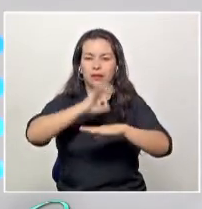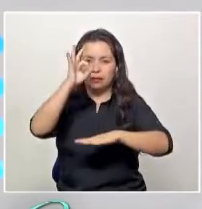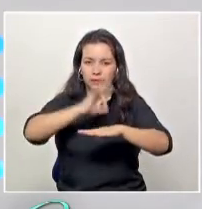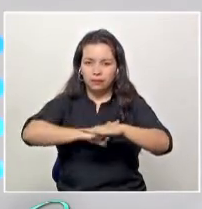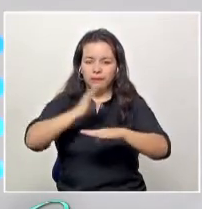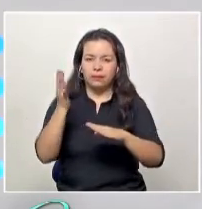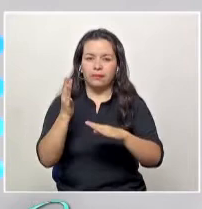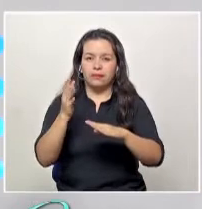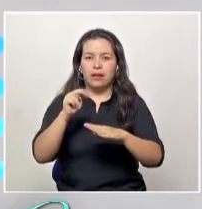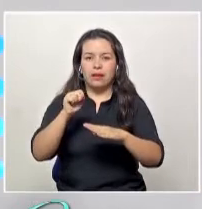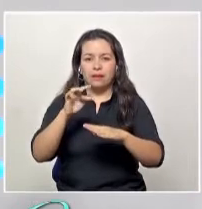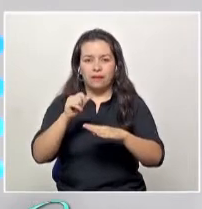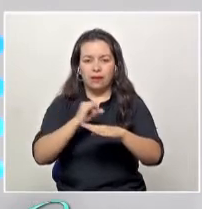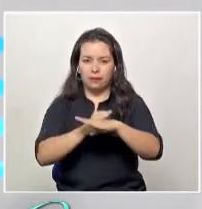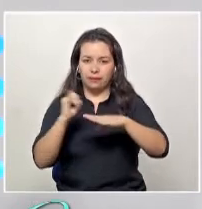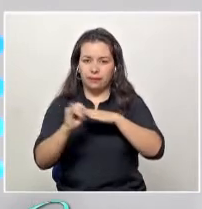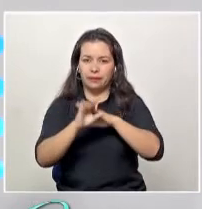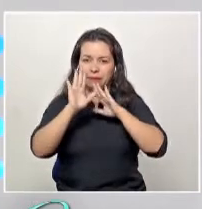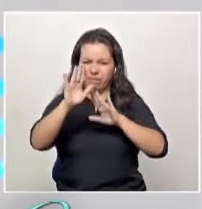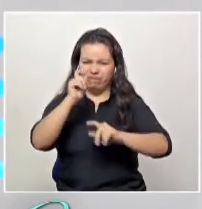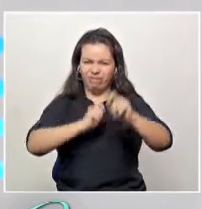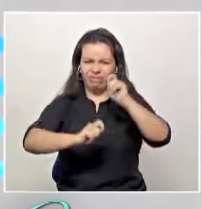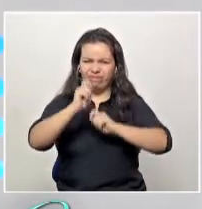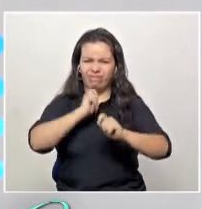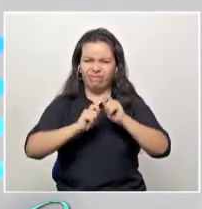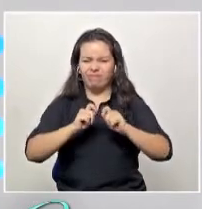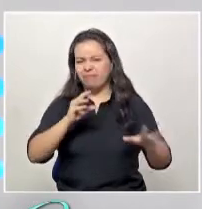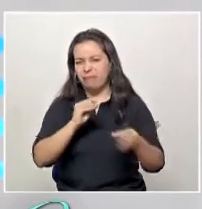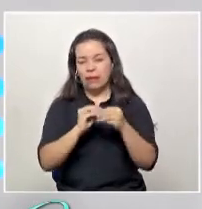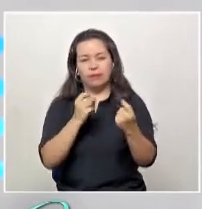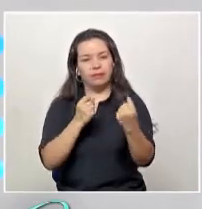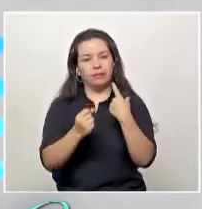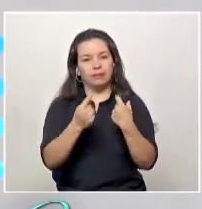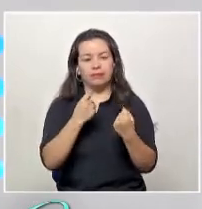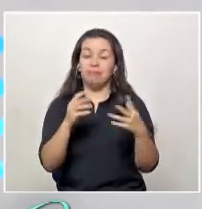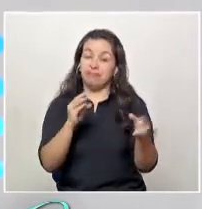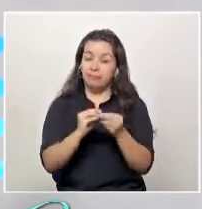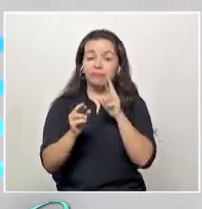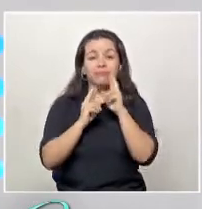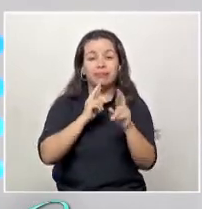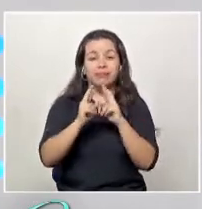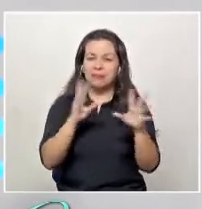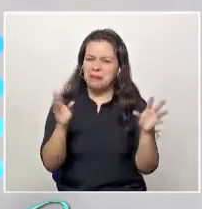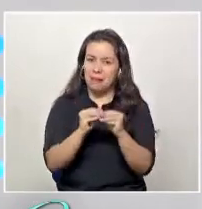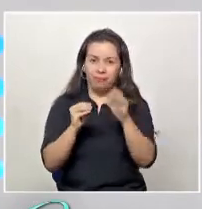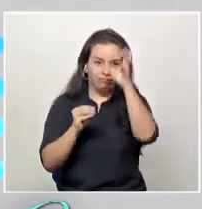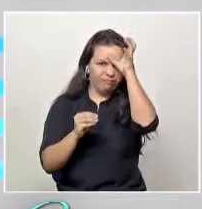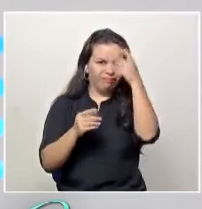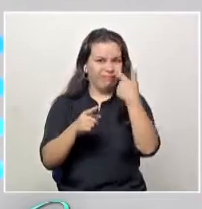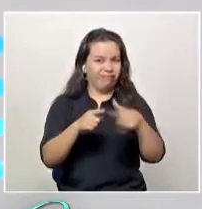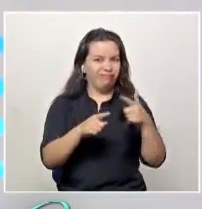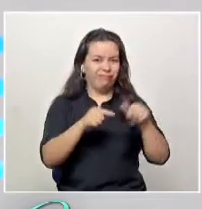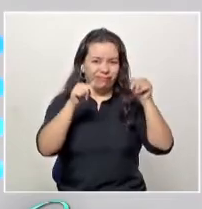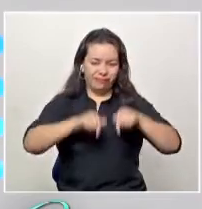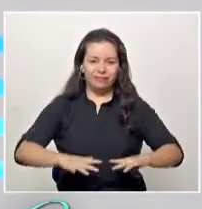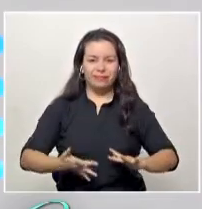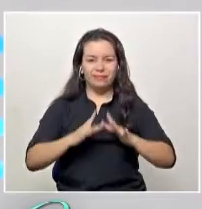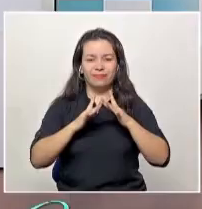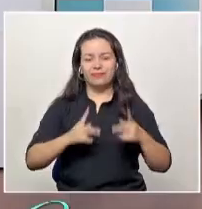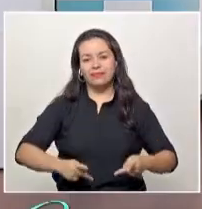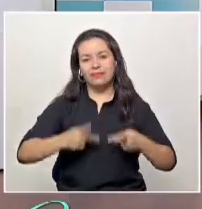Telepacífico, NTV y TV Islas. Volvemos con ustedes. Y más preguntas, y más respuestas, y más conocimientos en Conexión